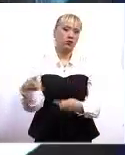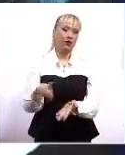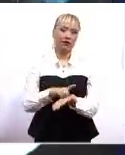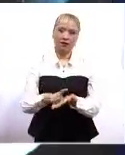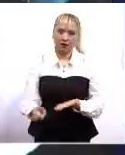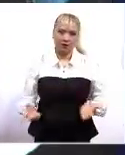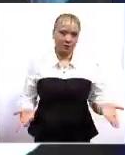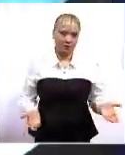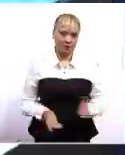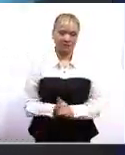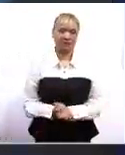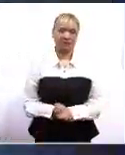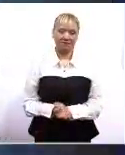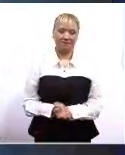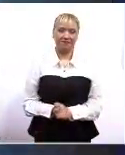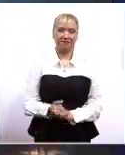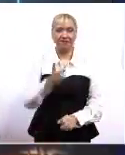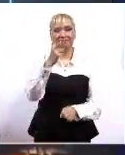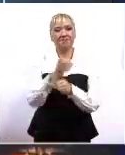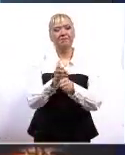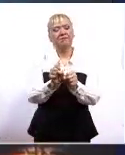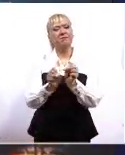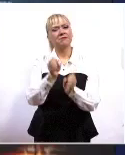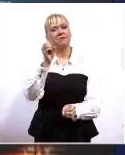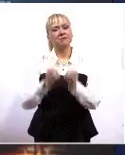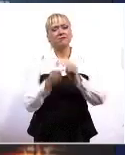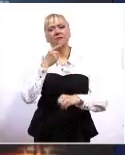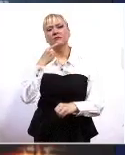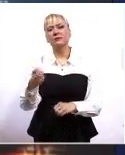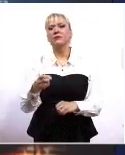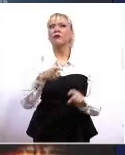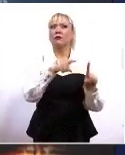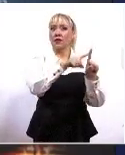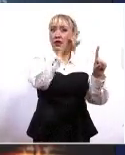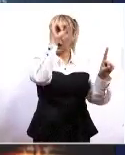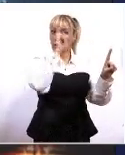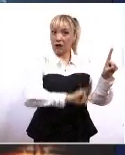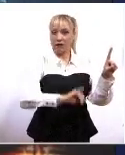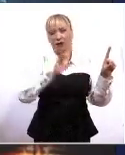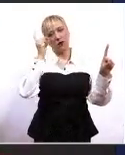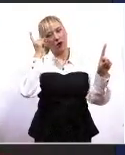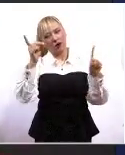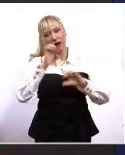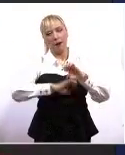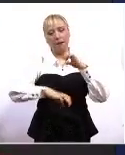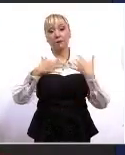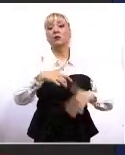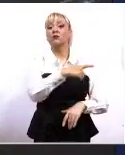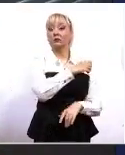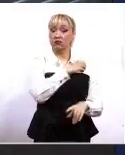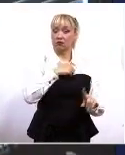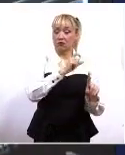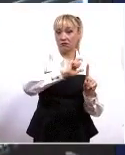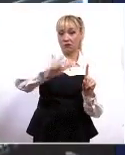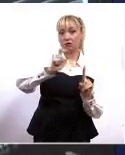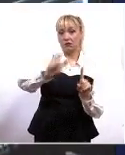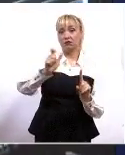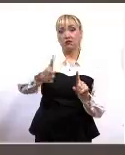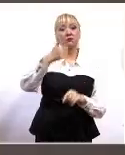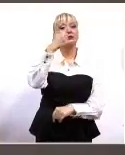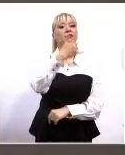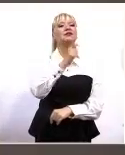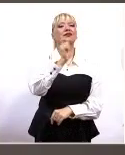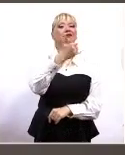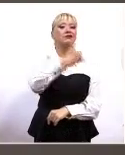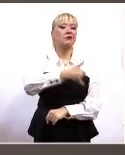Por su parte, la segunda sala de la Corte estableció como criterio que el patrón está obligado a cubrir las aportaciones reclamadas por el trabajador al Fondo para